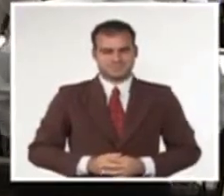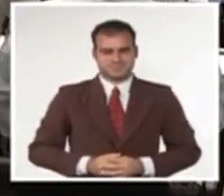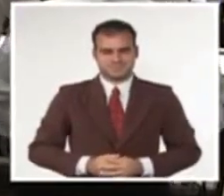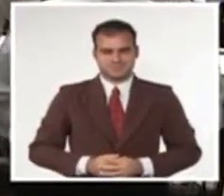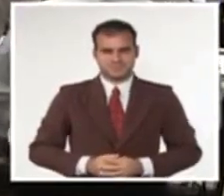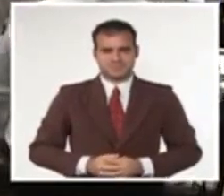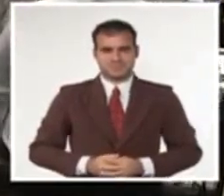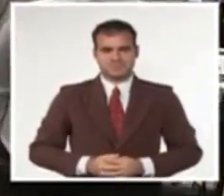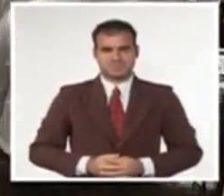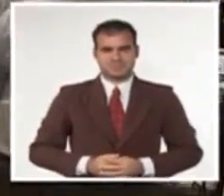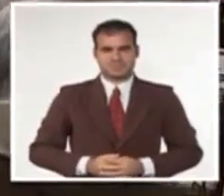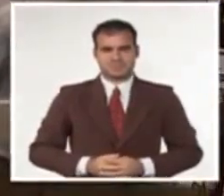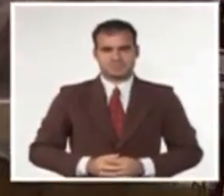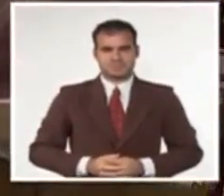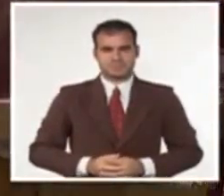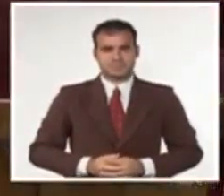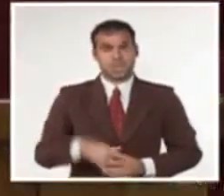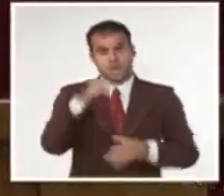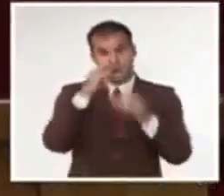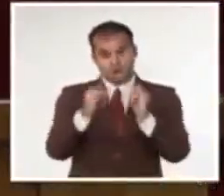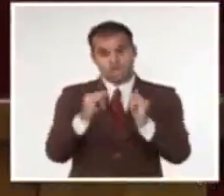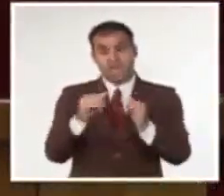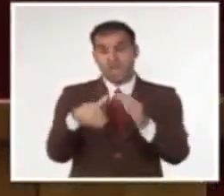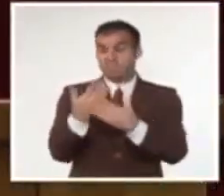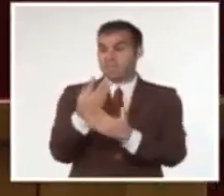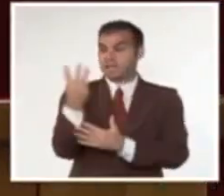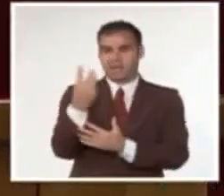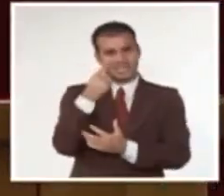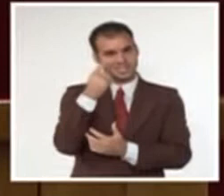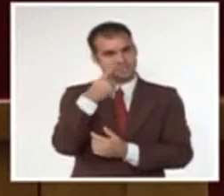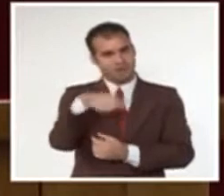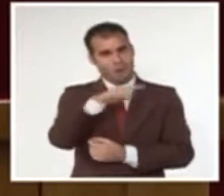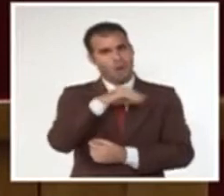Buena la noticia del día 3, le ha dado energía.